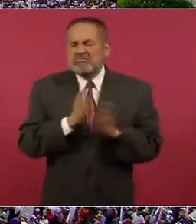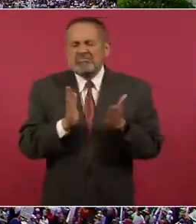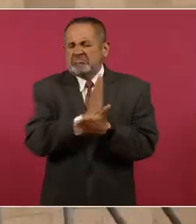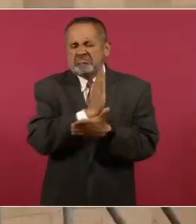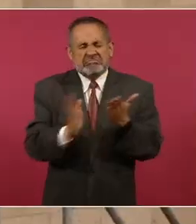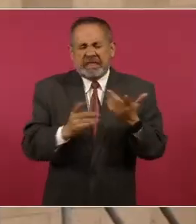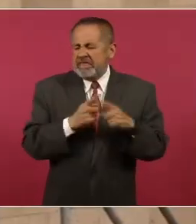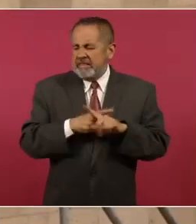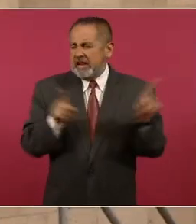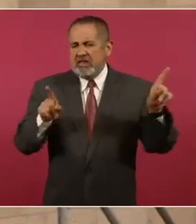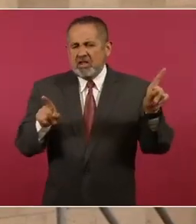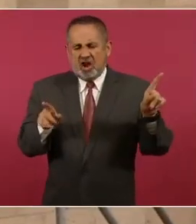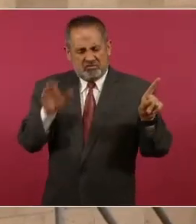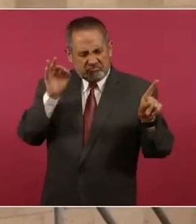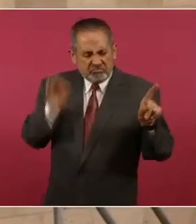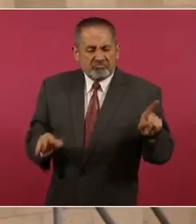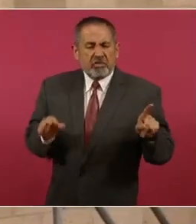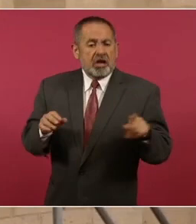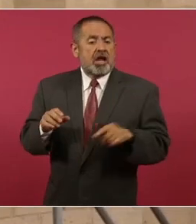élite,